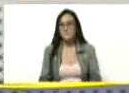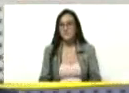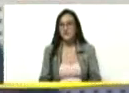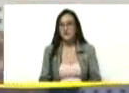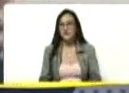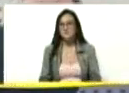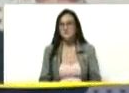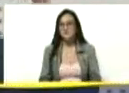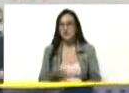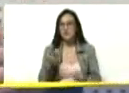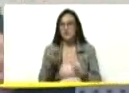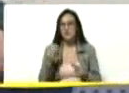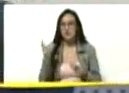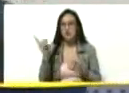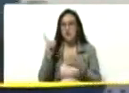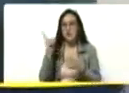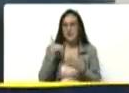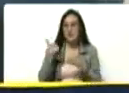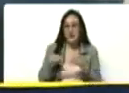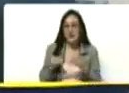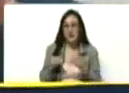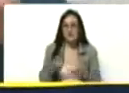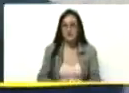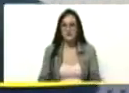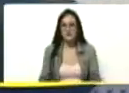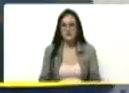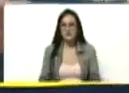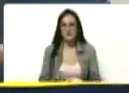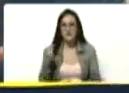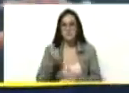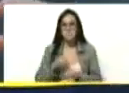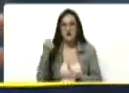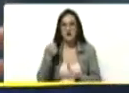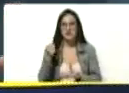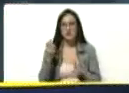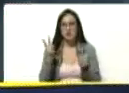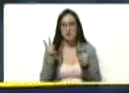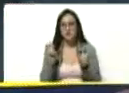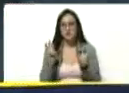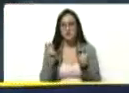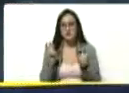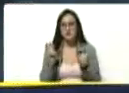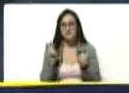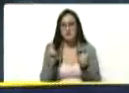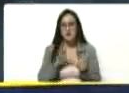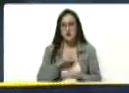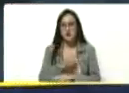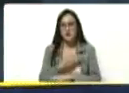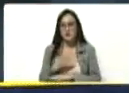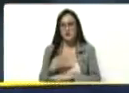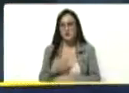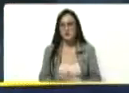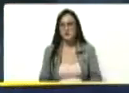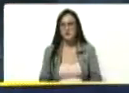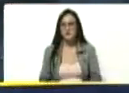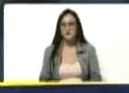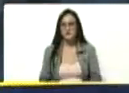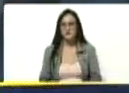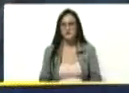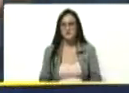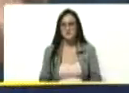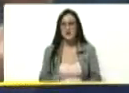con mucho detalle de el impacto de la proyección que ha tenido el ALBA en